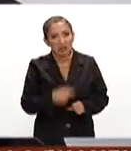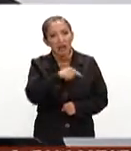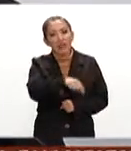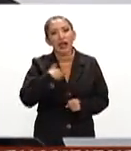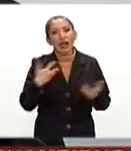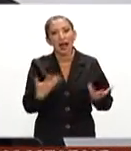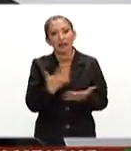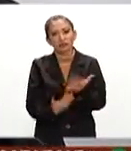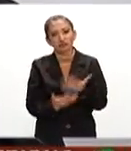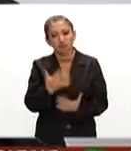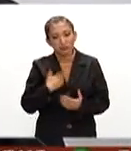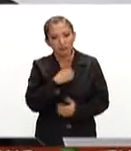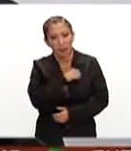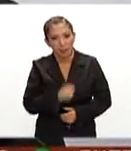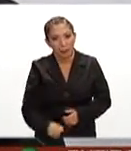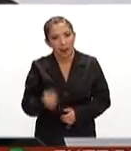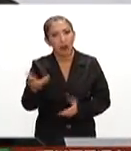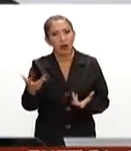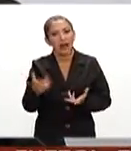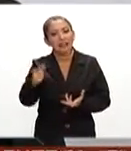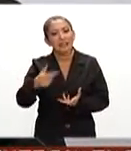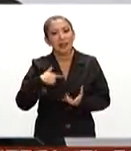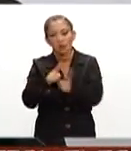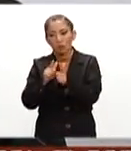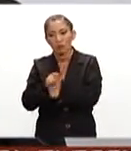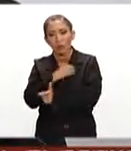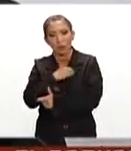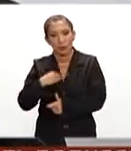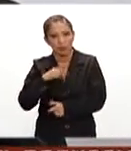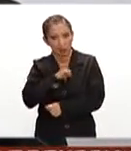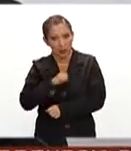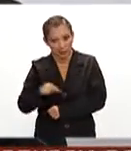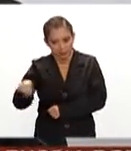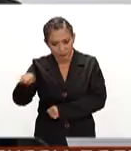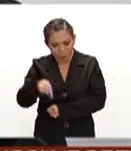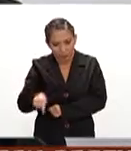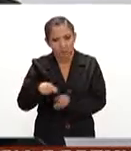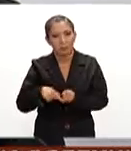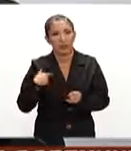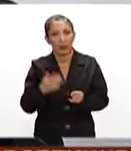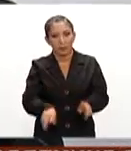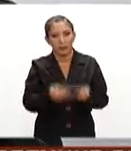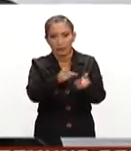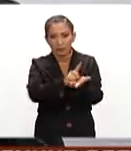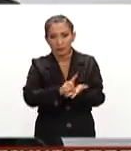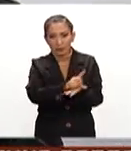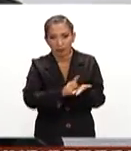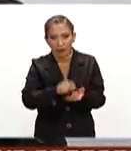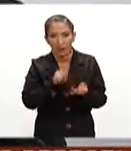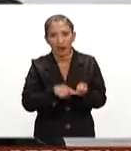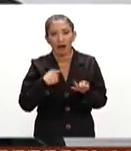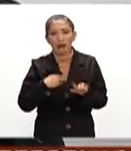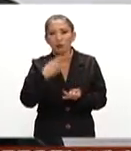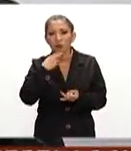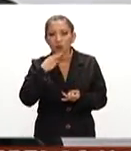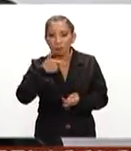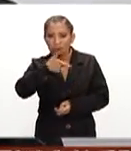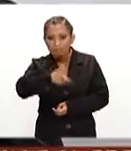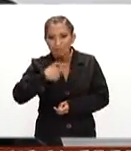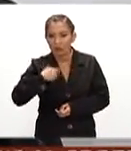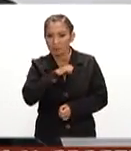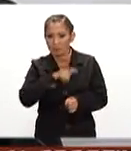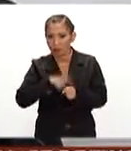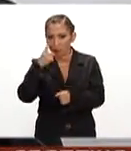la comisión de los delitos de delincuencia organizada, contra la salud, posesión de arma de fuego